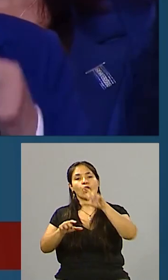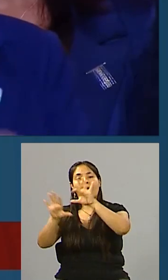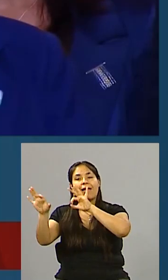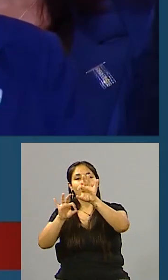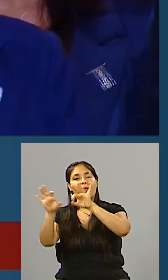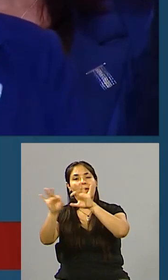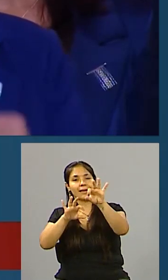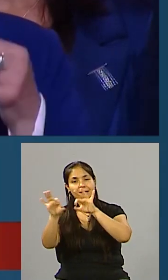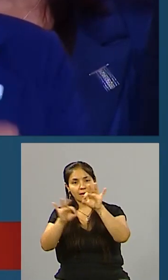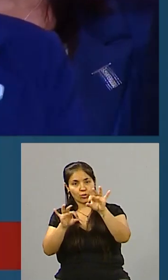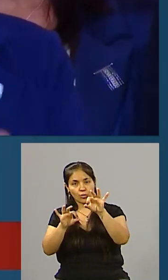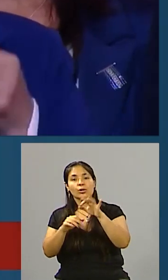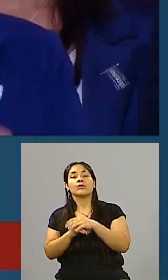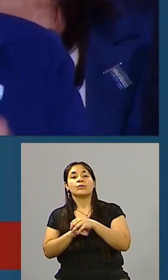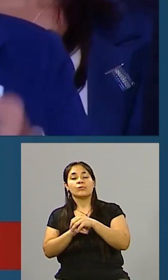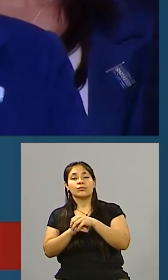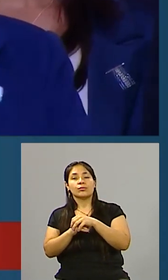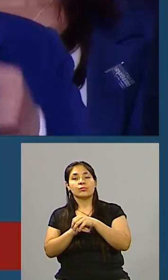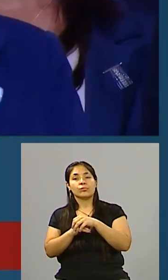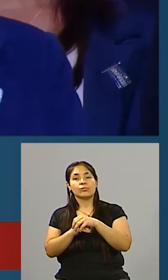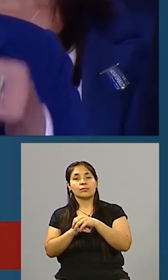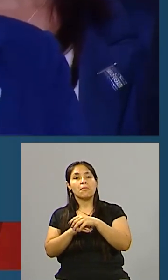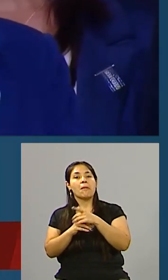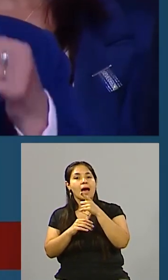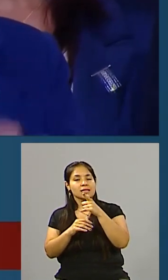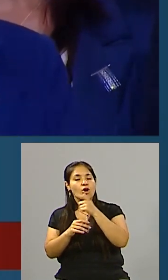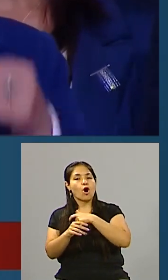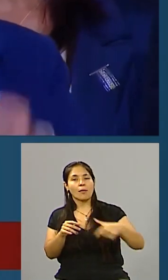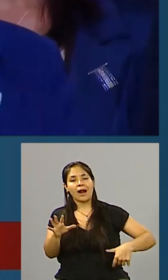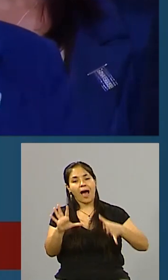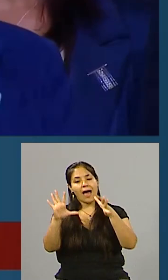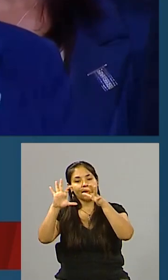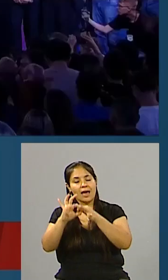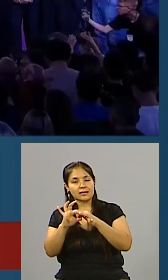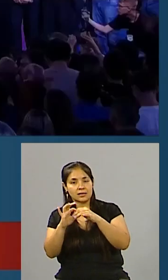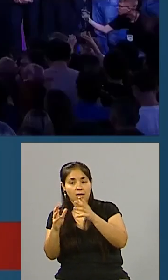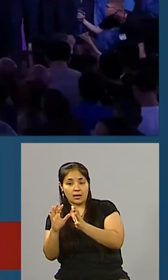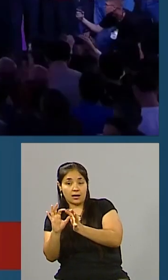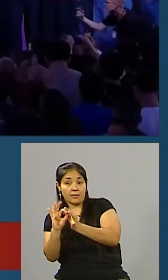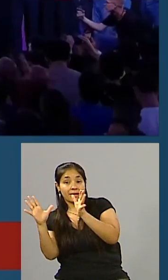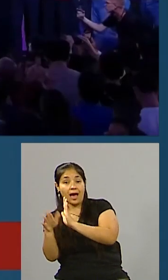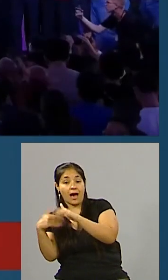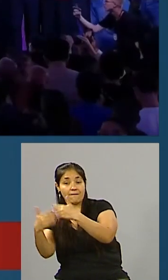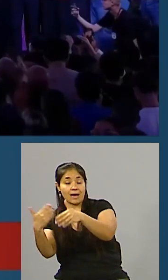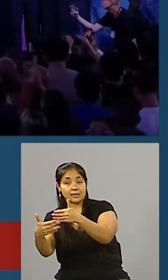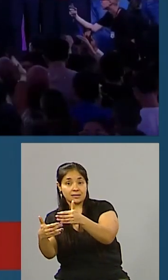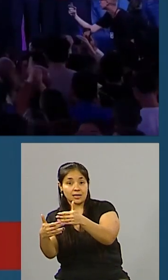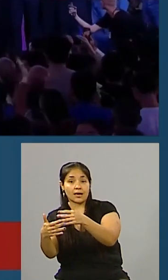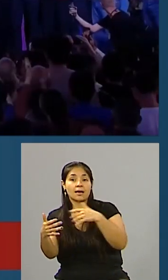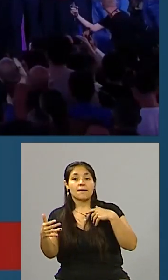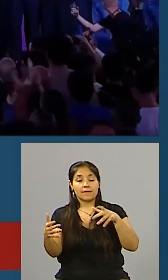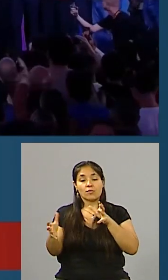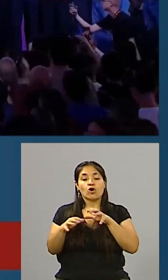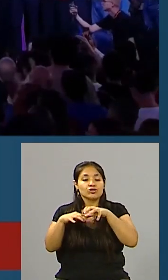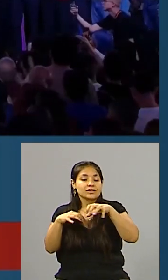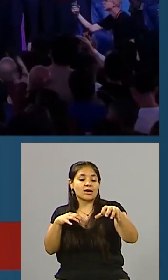alguna manera empieza a vislumbrar una nueva alianza de gobierno, que es la Libertad Avanza, este sector que responde al expresidente